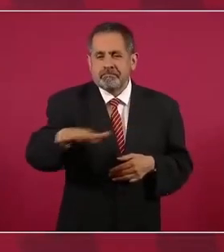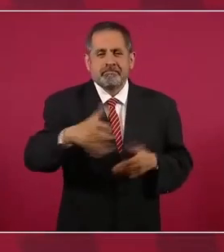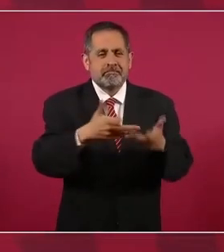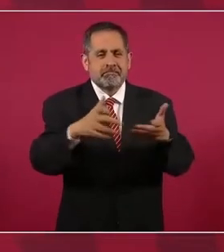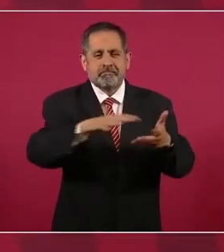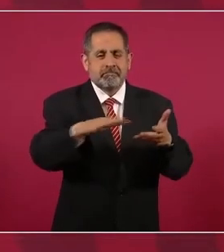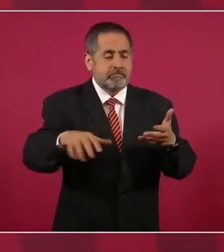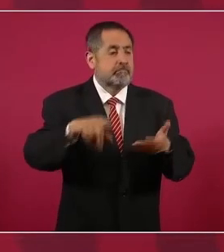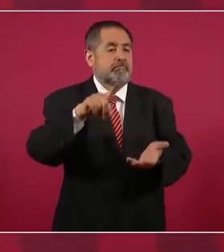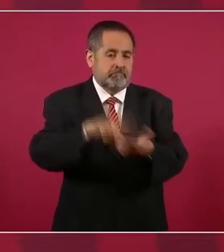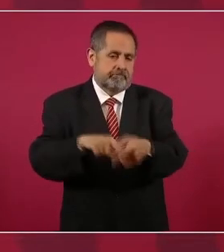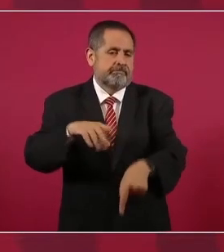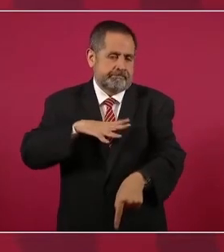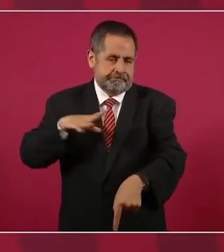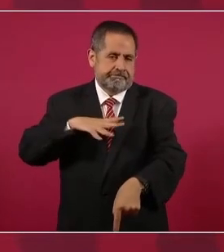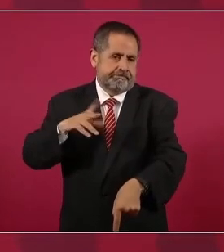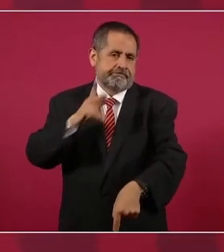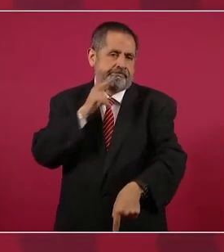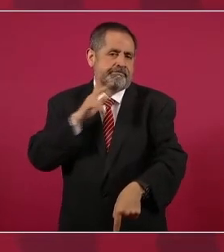se sabía que había petróleo